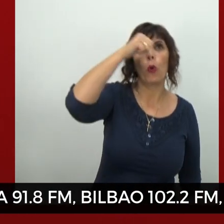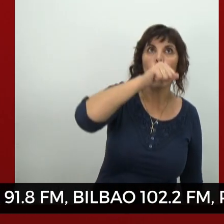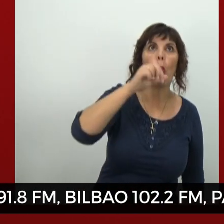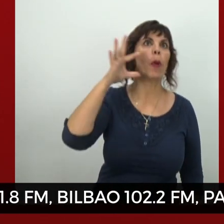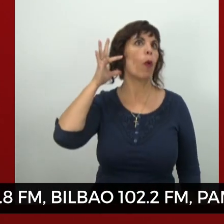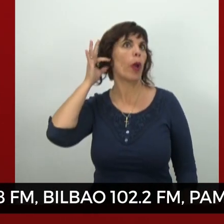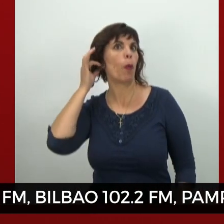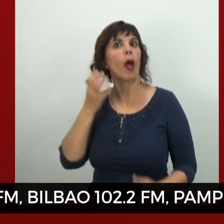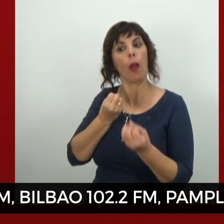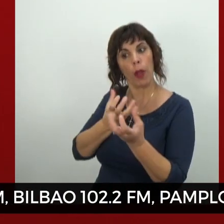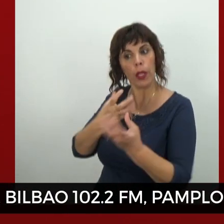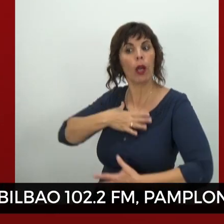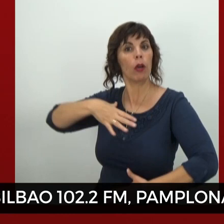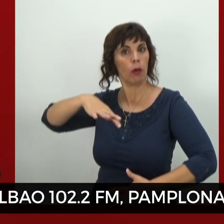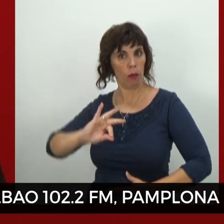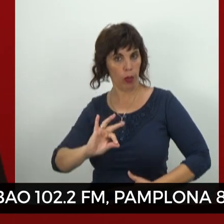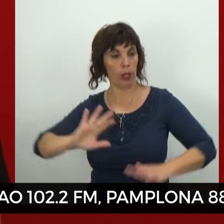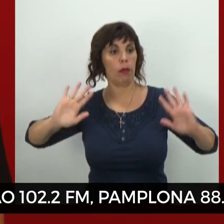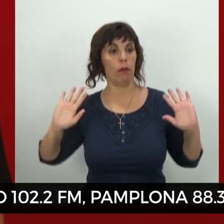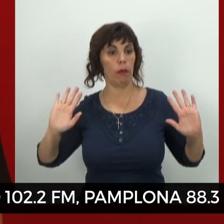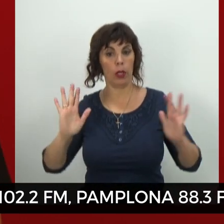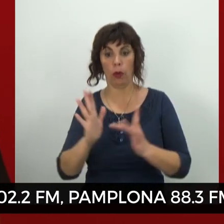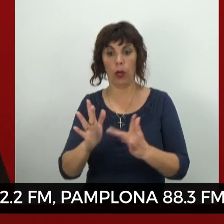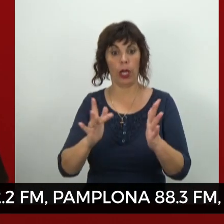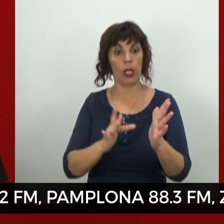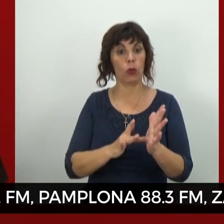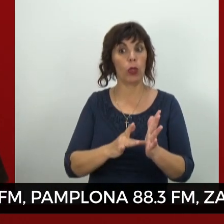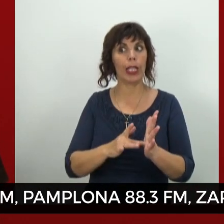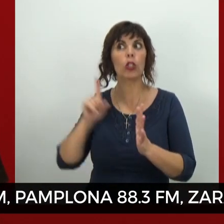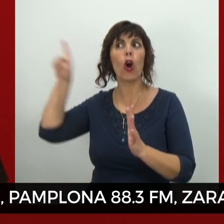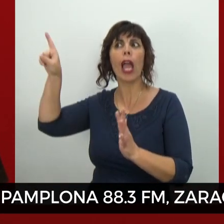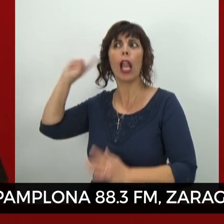predica, pero es Jesucristo el que siembra.